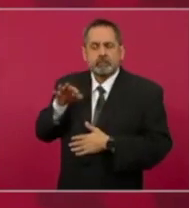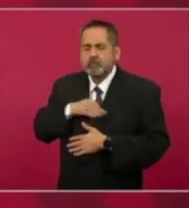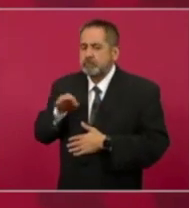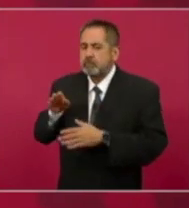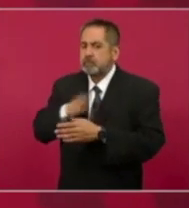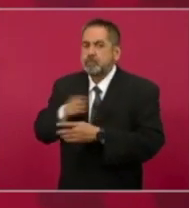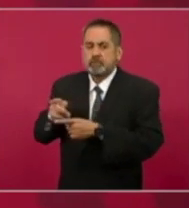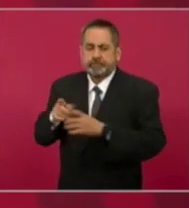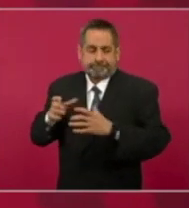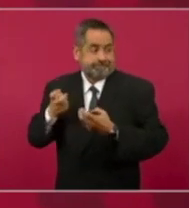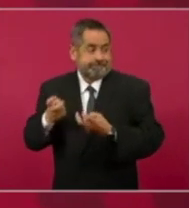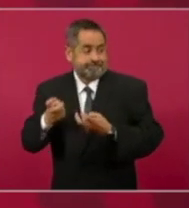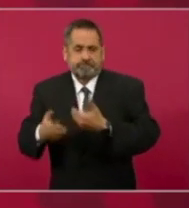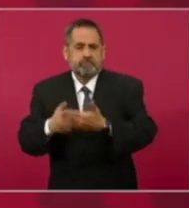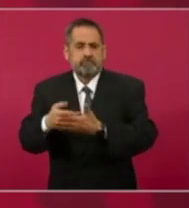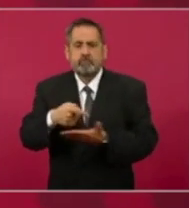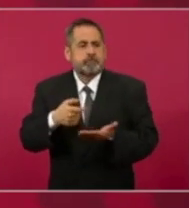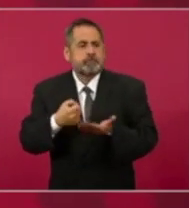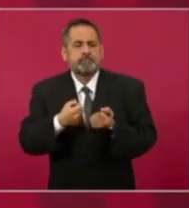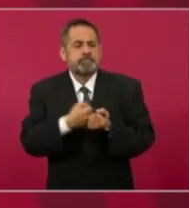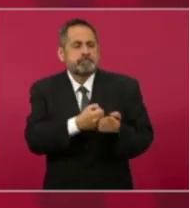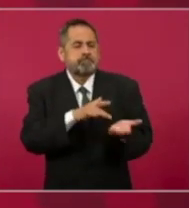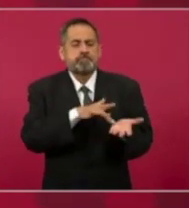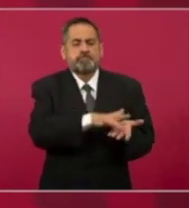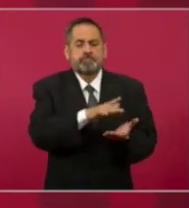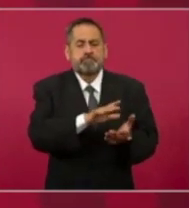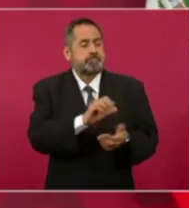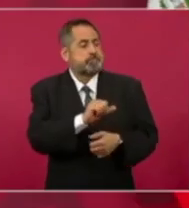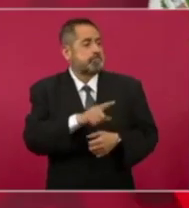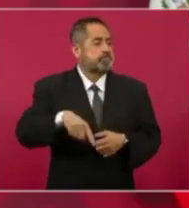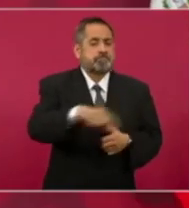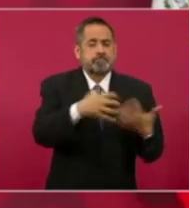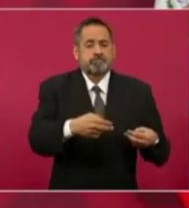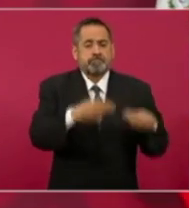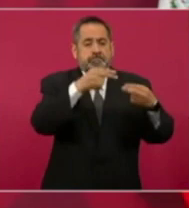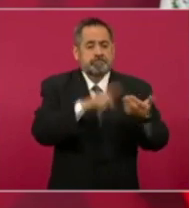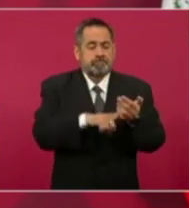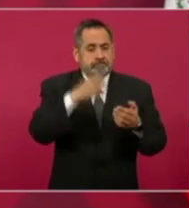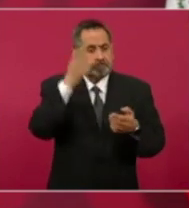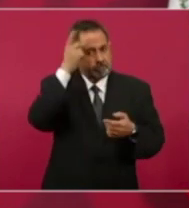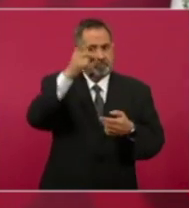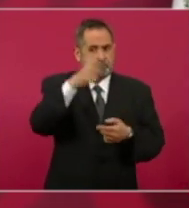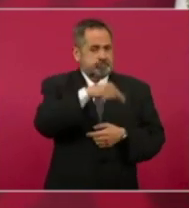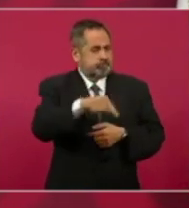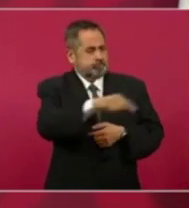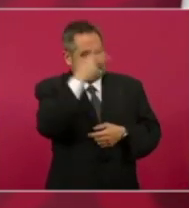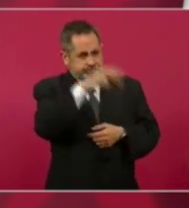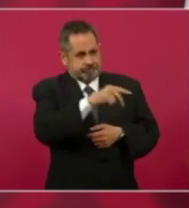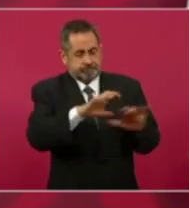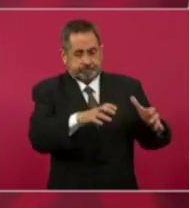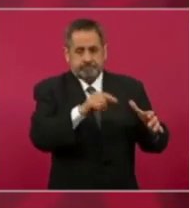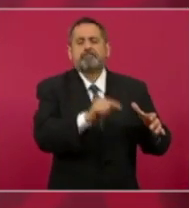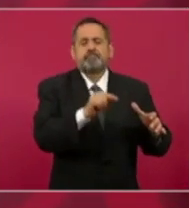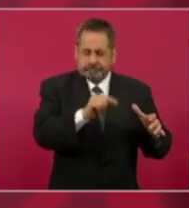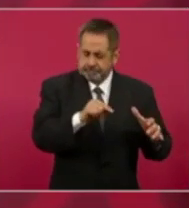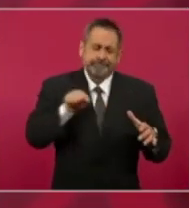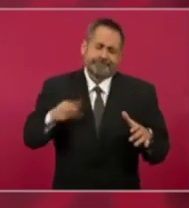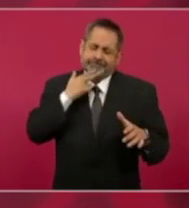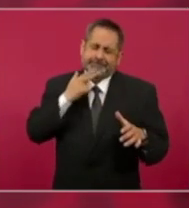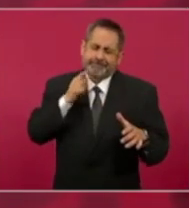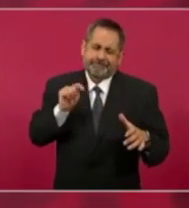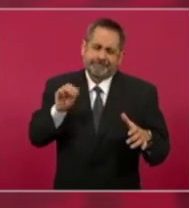ha significado un gran apoyo para todo el sector empresarial de México.